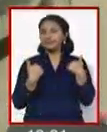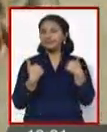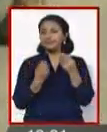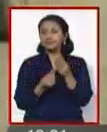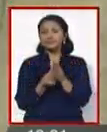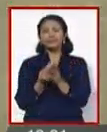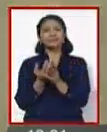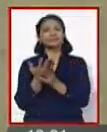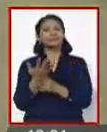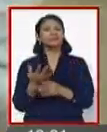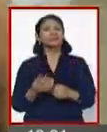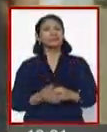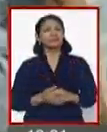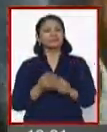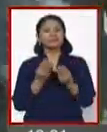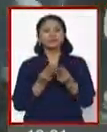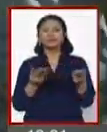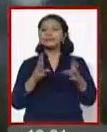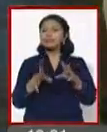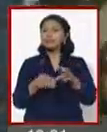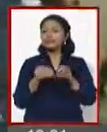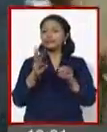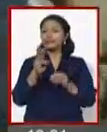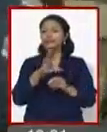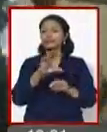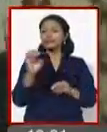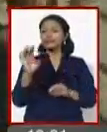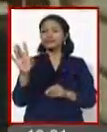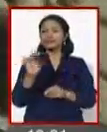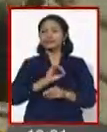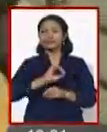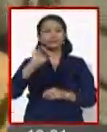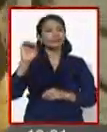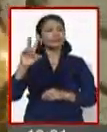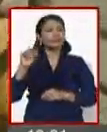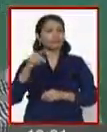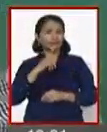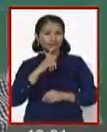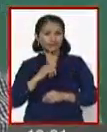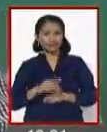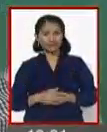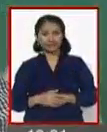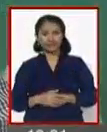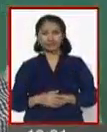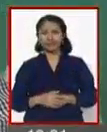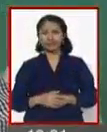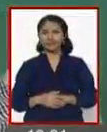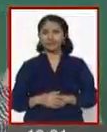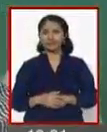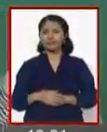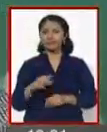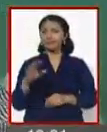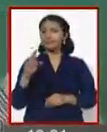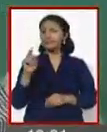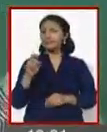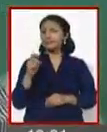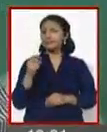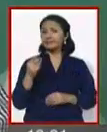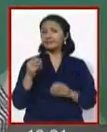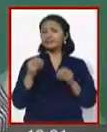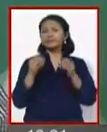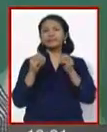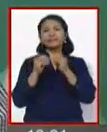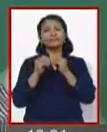los costos de producción, el costo de los insumos se ha incrementado en un 600%. No hay que ser un asesor financiero para darse cuenta que